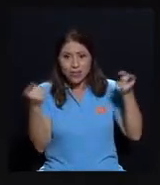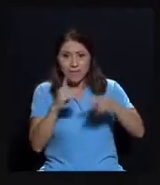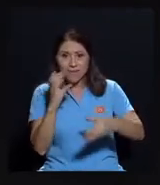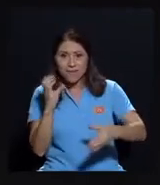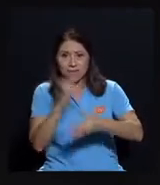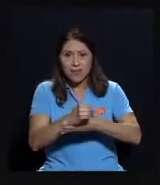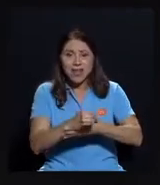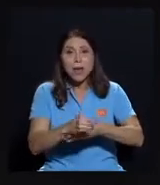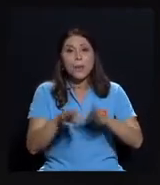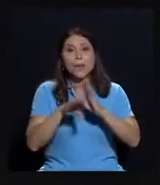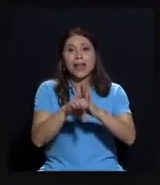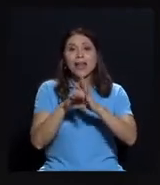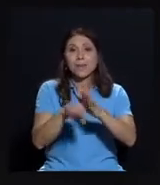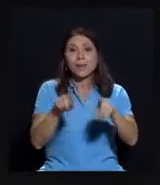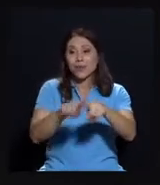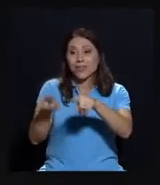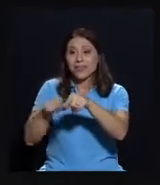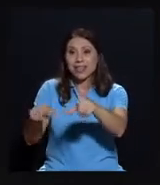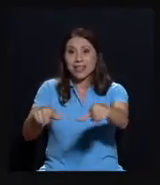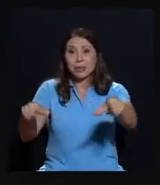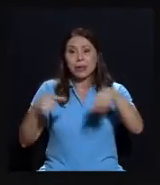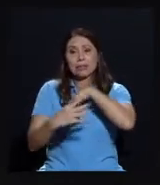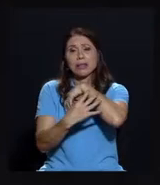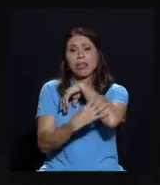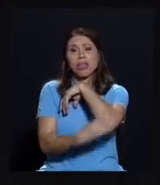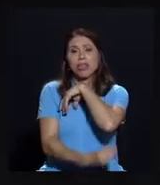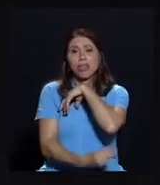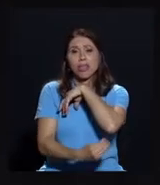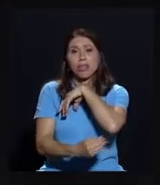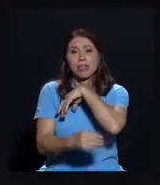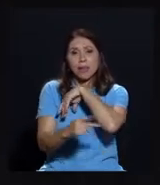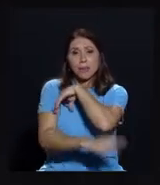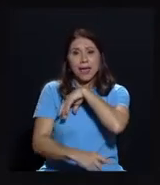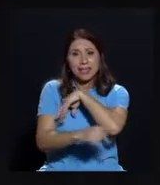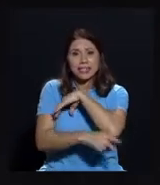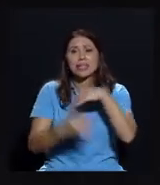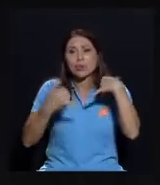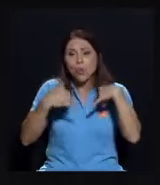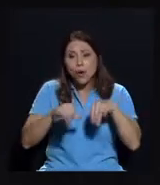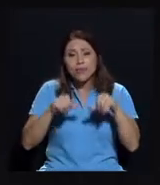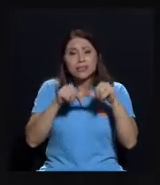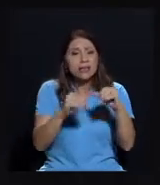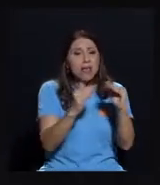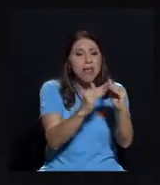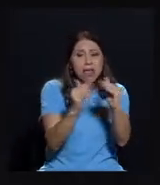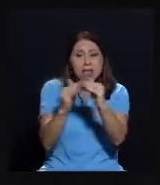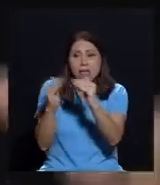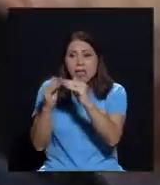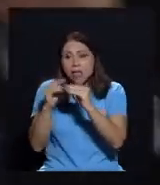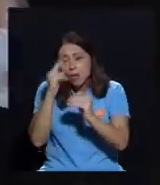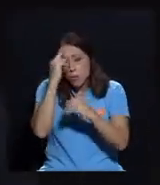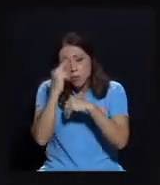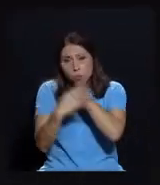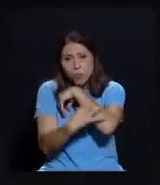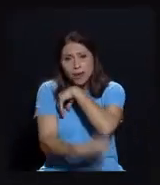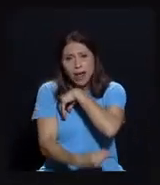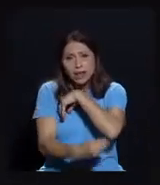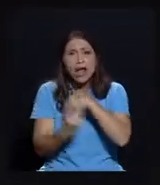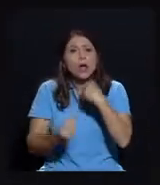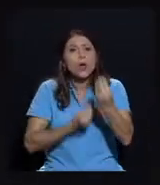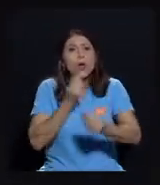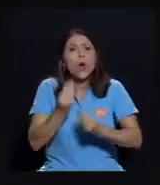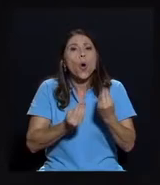los diferentes asentamientos en precario del país asentamientos que siguen estando en precario como entonces una política articulada de